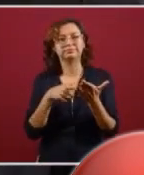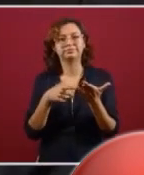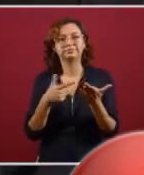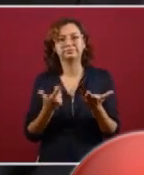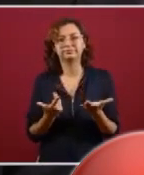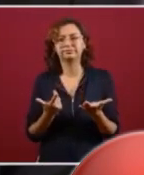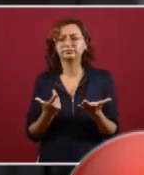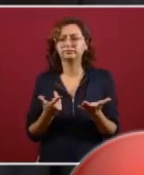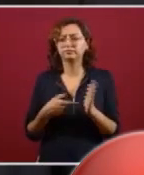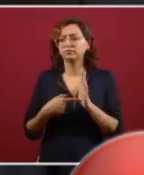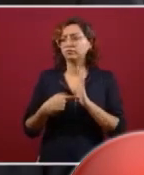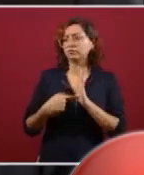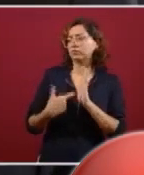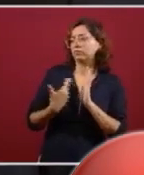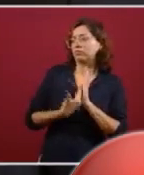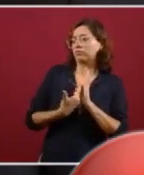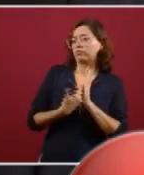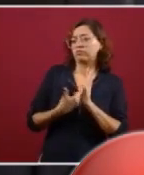se alegaba de que era